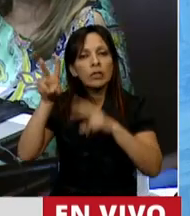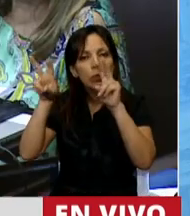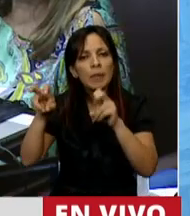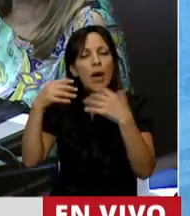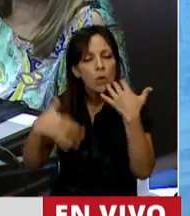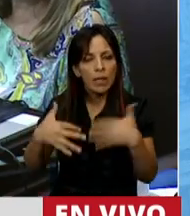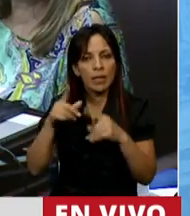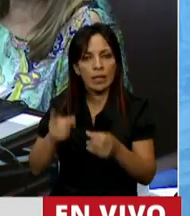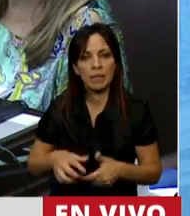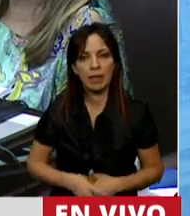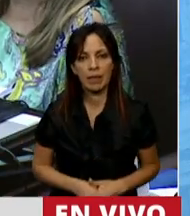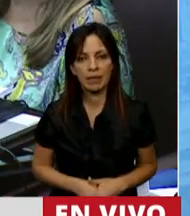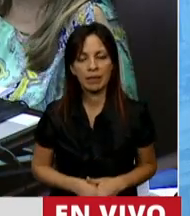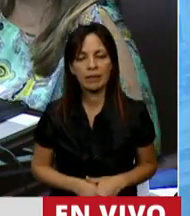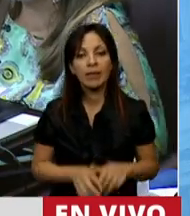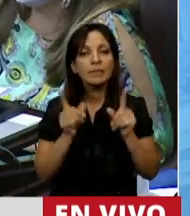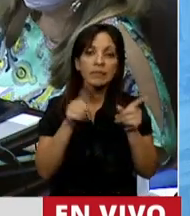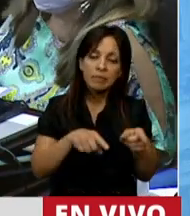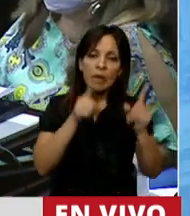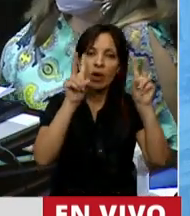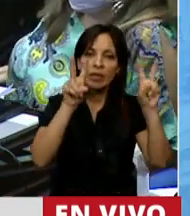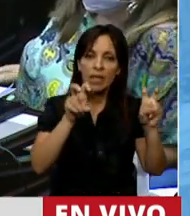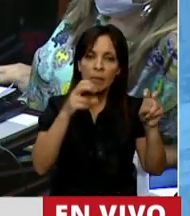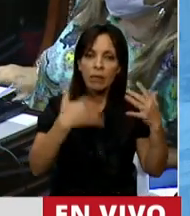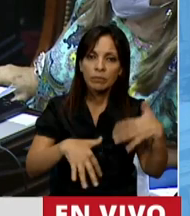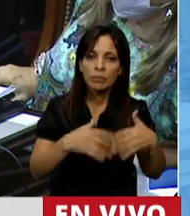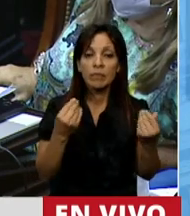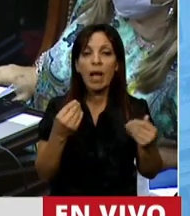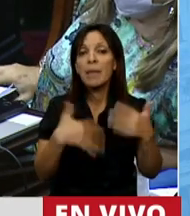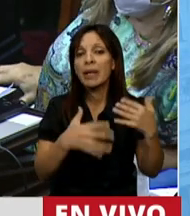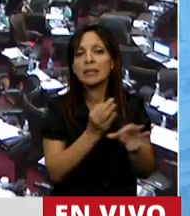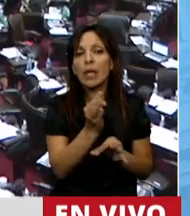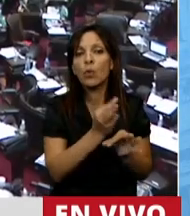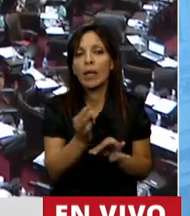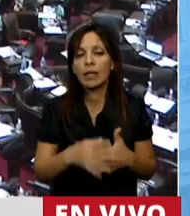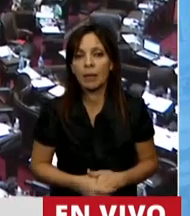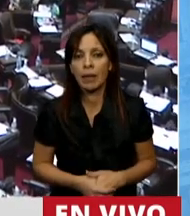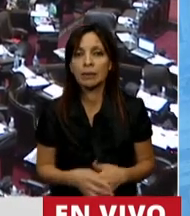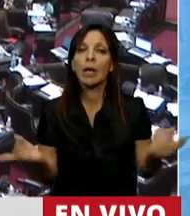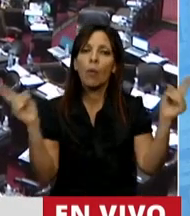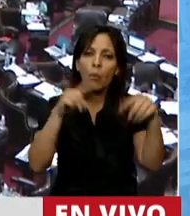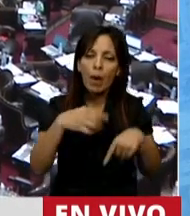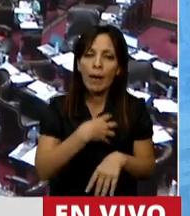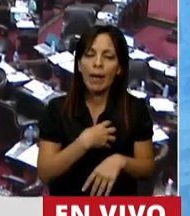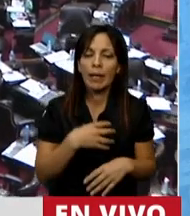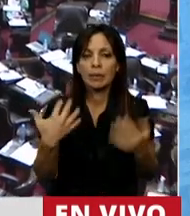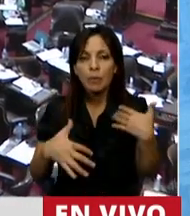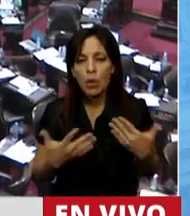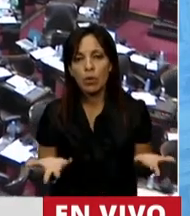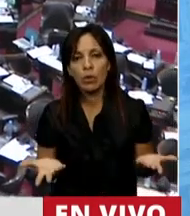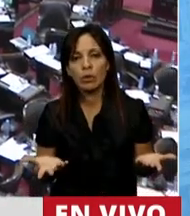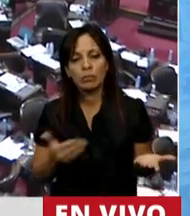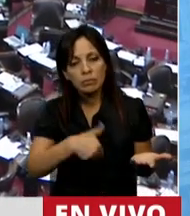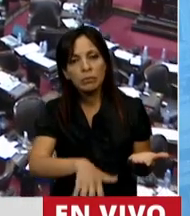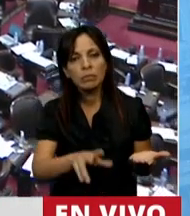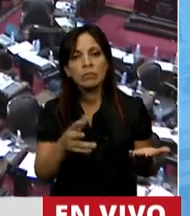urgente, como también es un tema urgente la emergencia educativa o que vuelvan las clases pronto. Yo creo que tenemos que